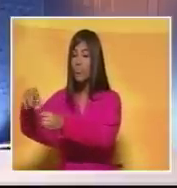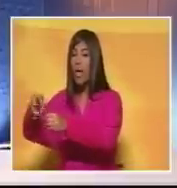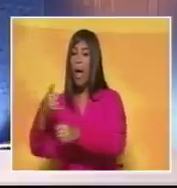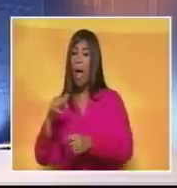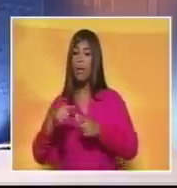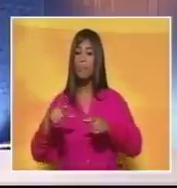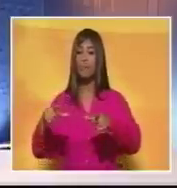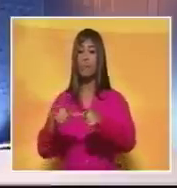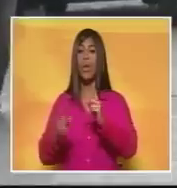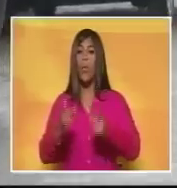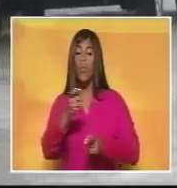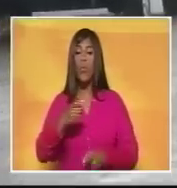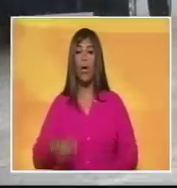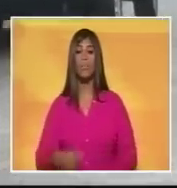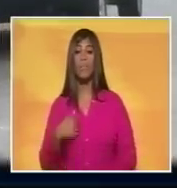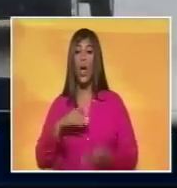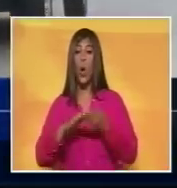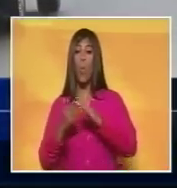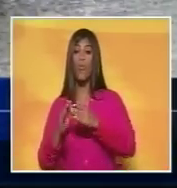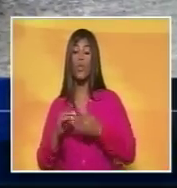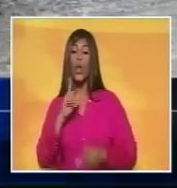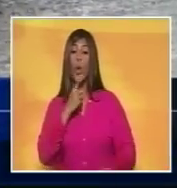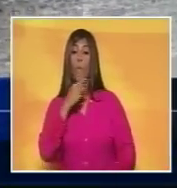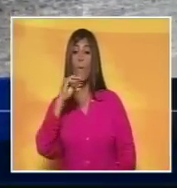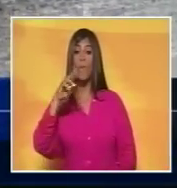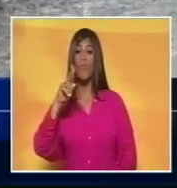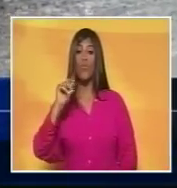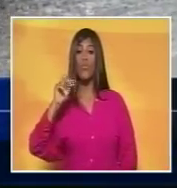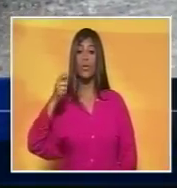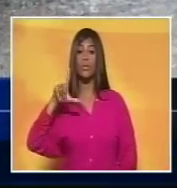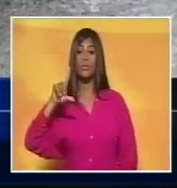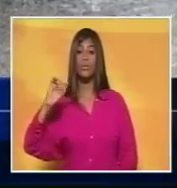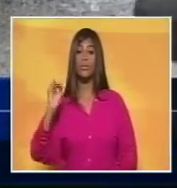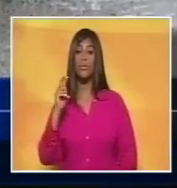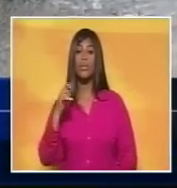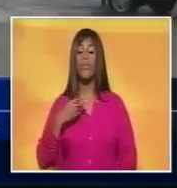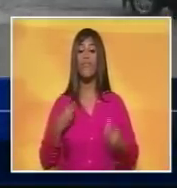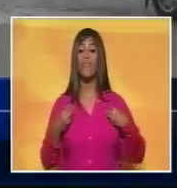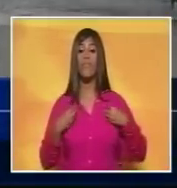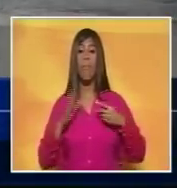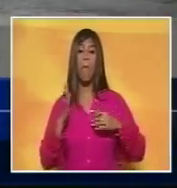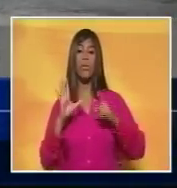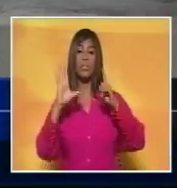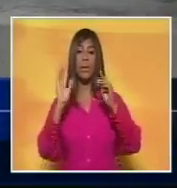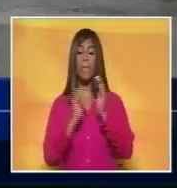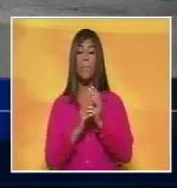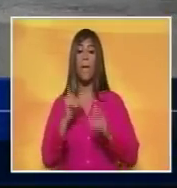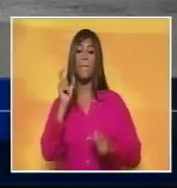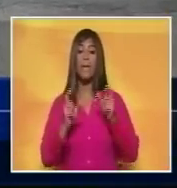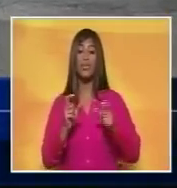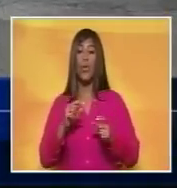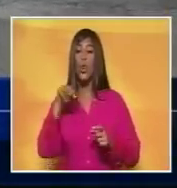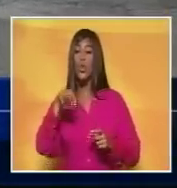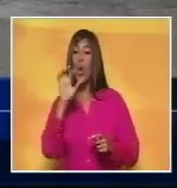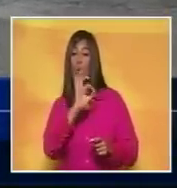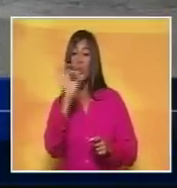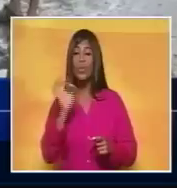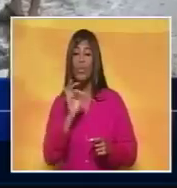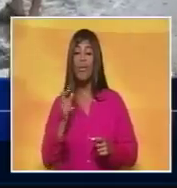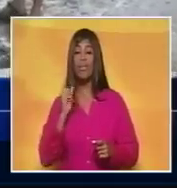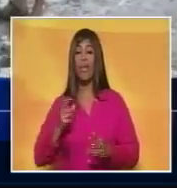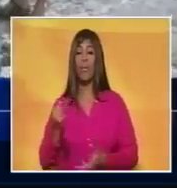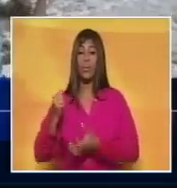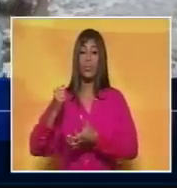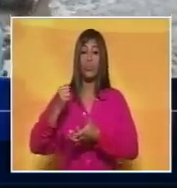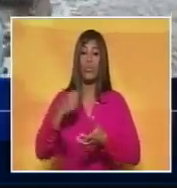reporte. En la comunidad de La Murallita residen aproximadamente 6.000 personas que a diario deben cargar con tobos y pimpinas para